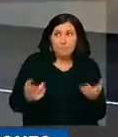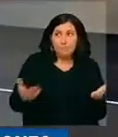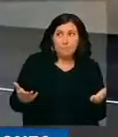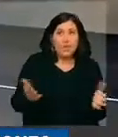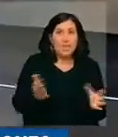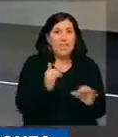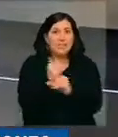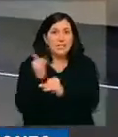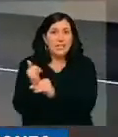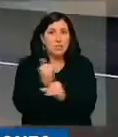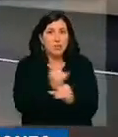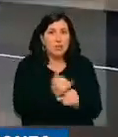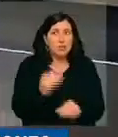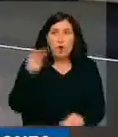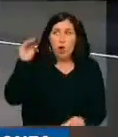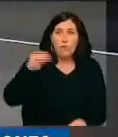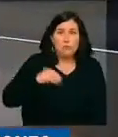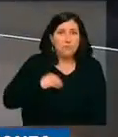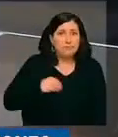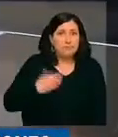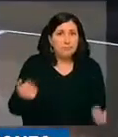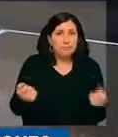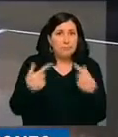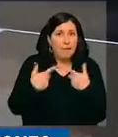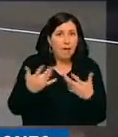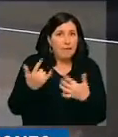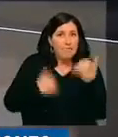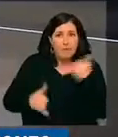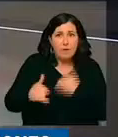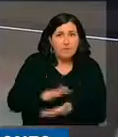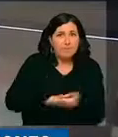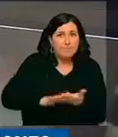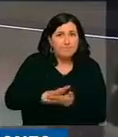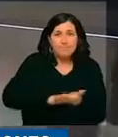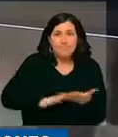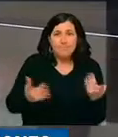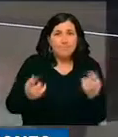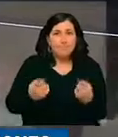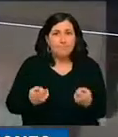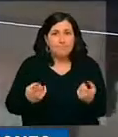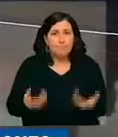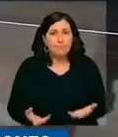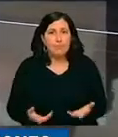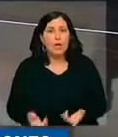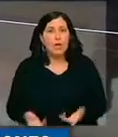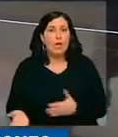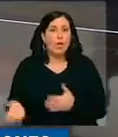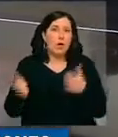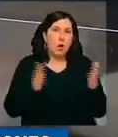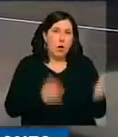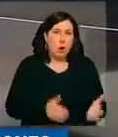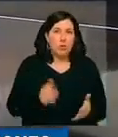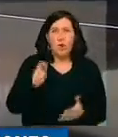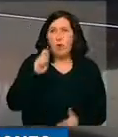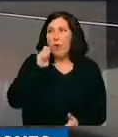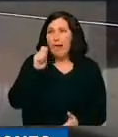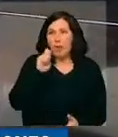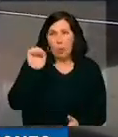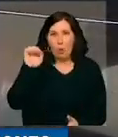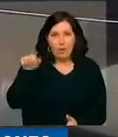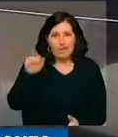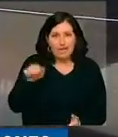instituciones en las que los jóvenes confían no les están dando la información que necesita. Otro punto dentro de la encuesta está centrado